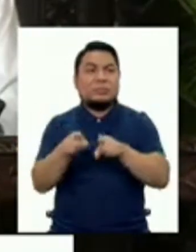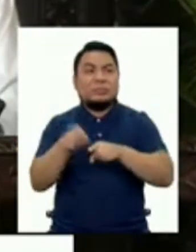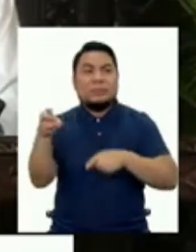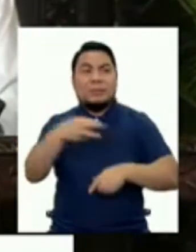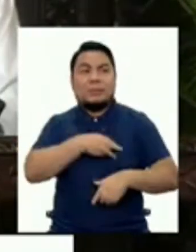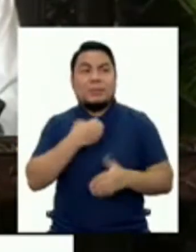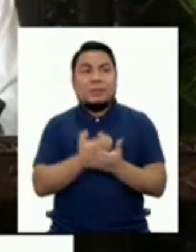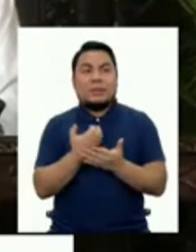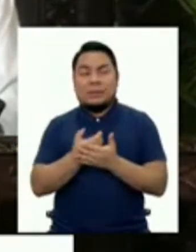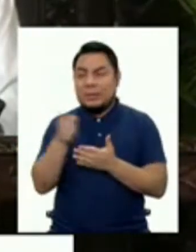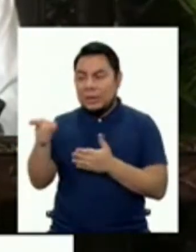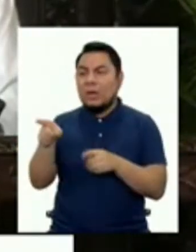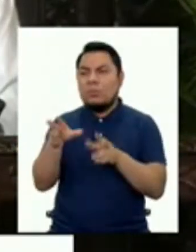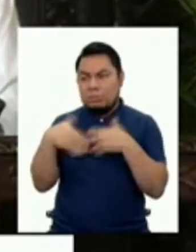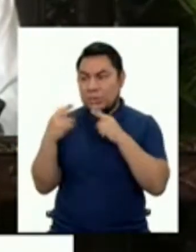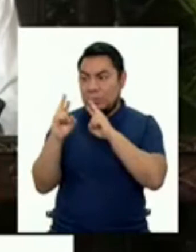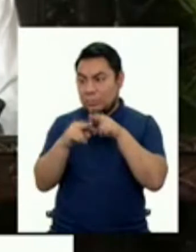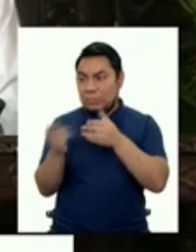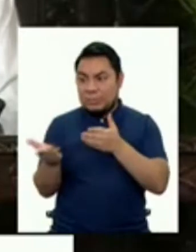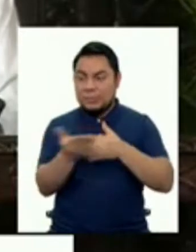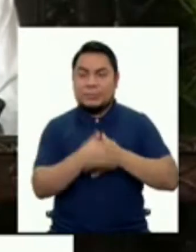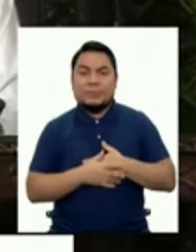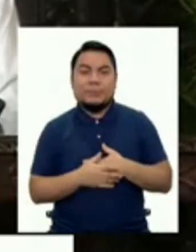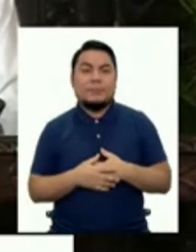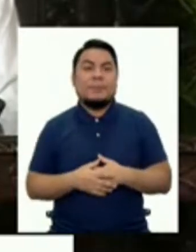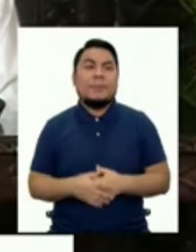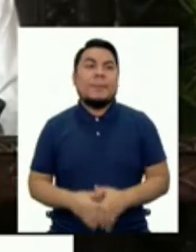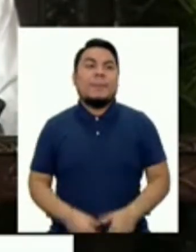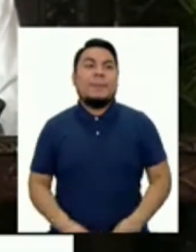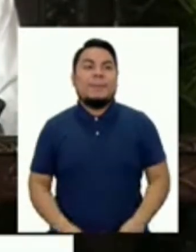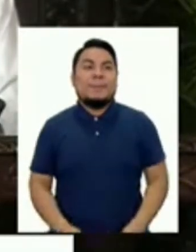la ministra de Economía y Finanzas.